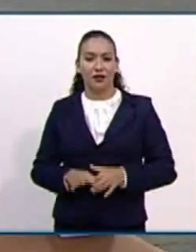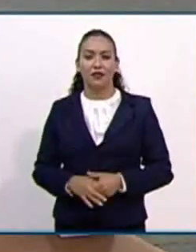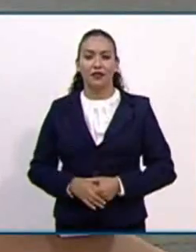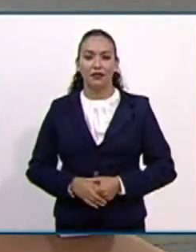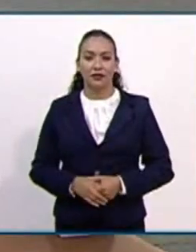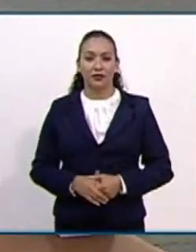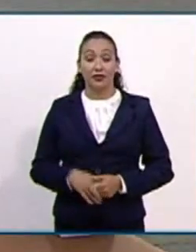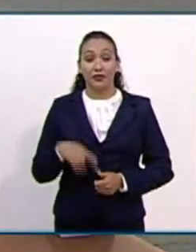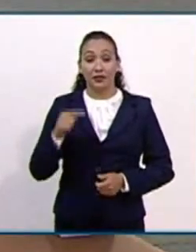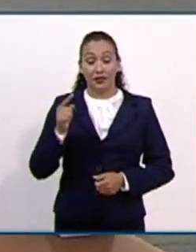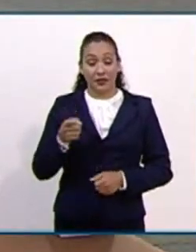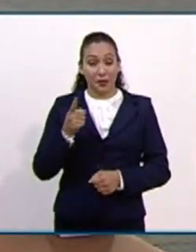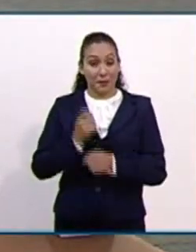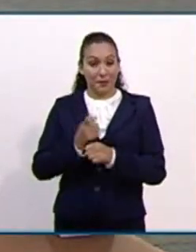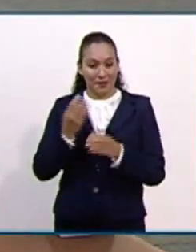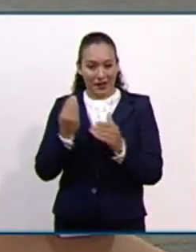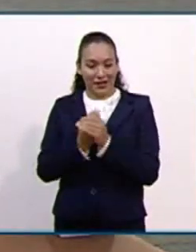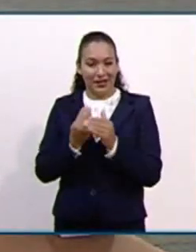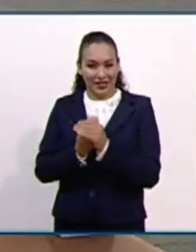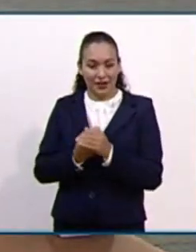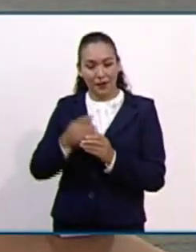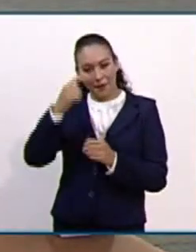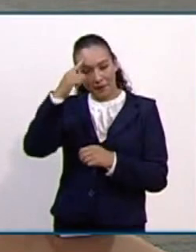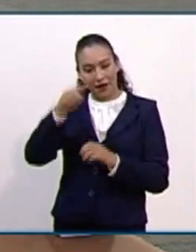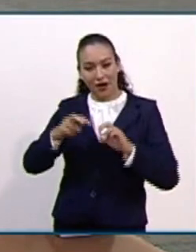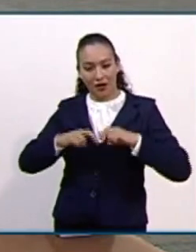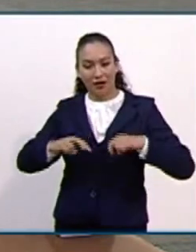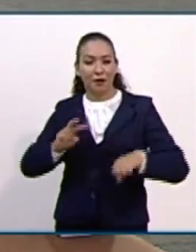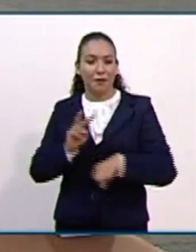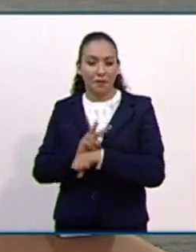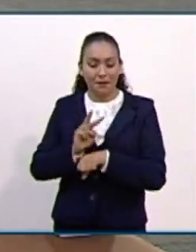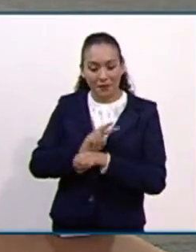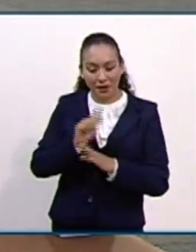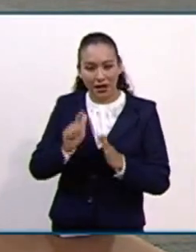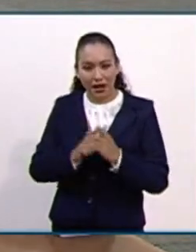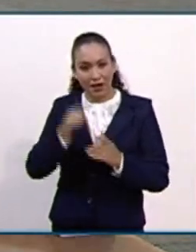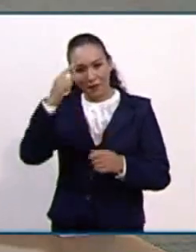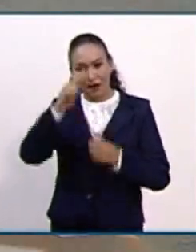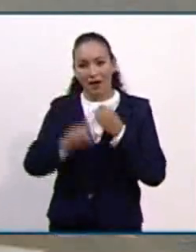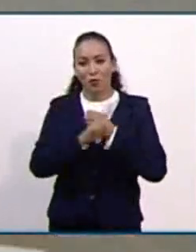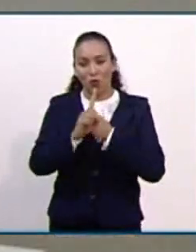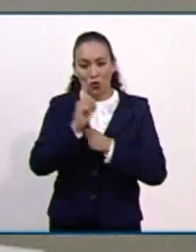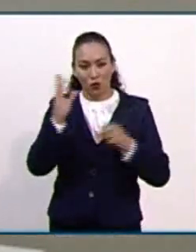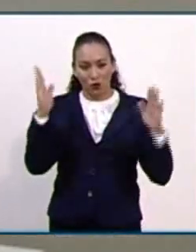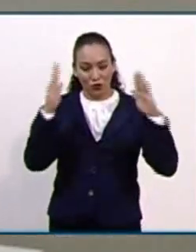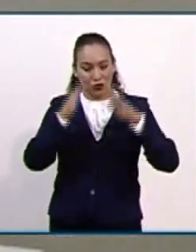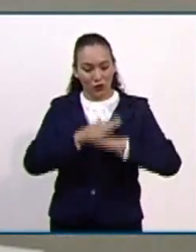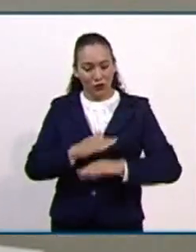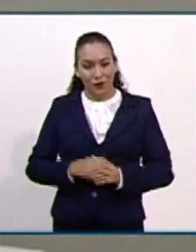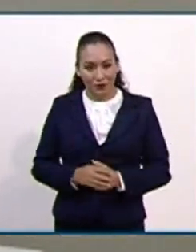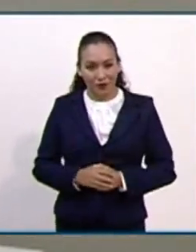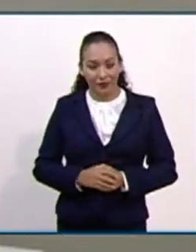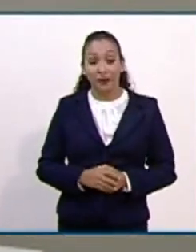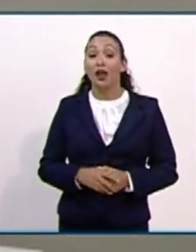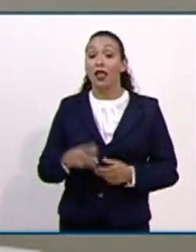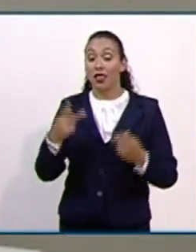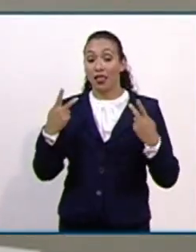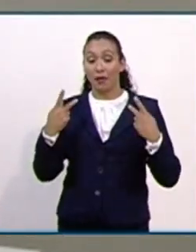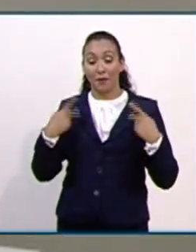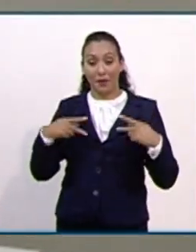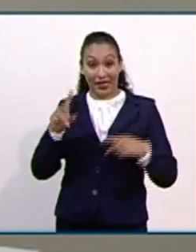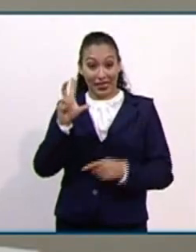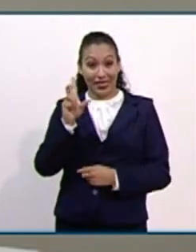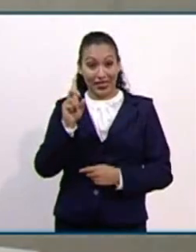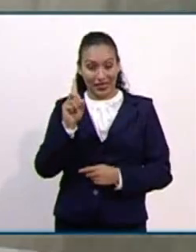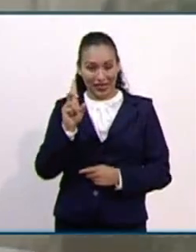En esta primera sesión del Consejo Nacional de Mecanismos Alternativos de Solución de Controversias, los 30 integrantes que asistieron